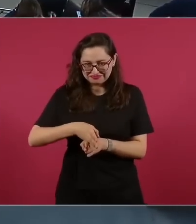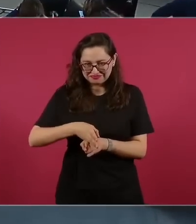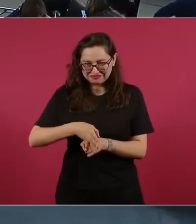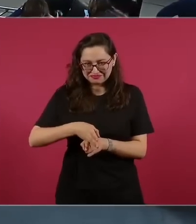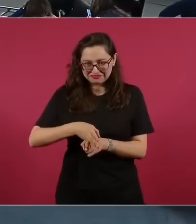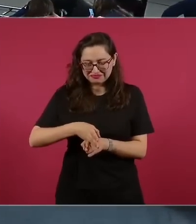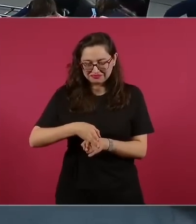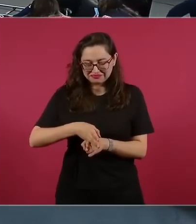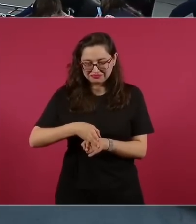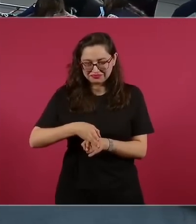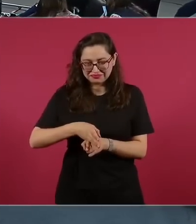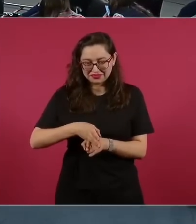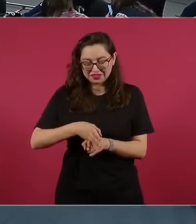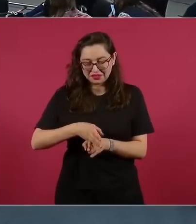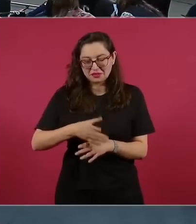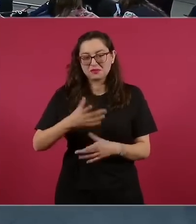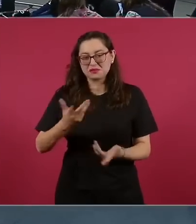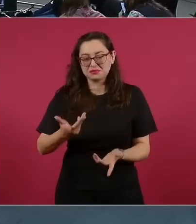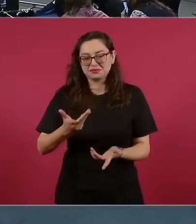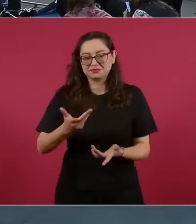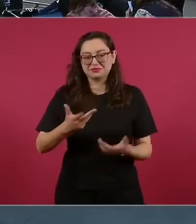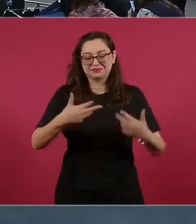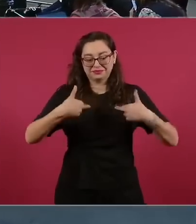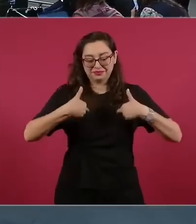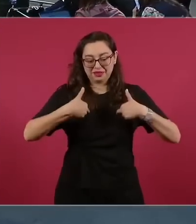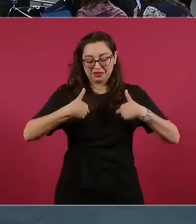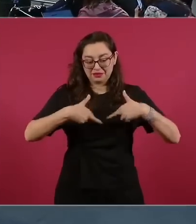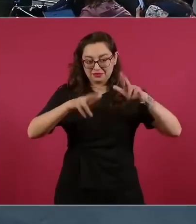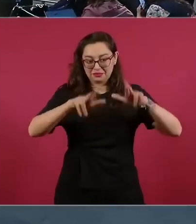se reúnen con el presidente Peña,